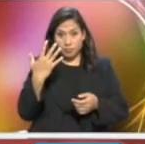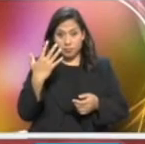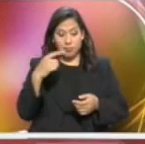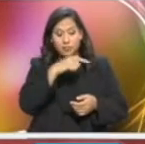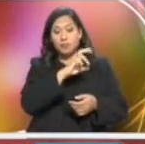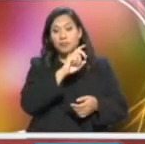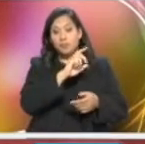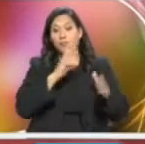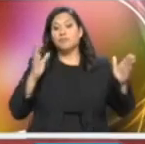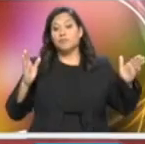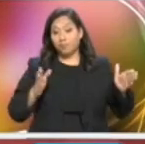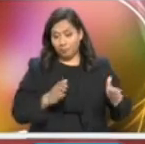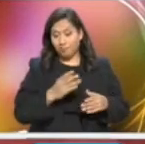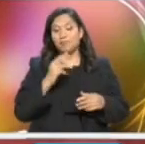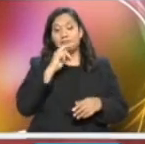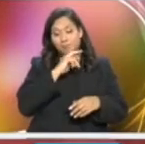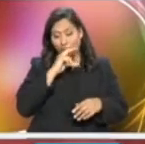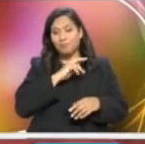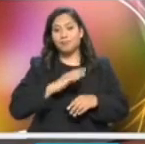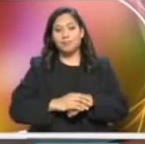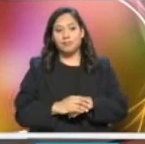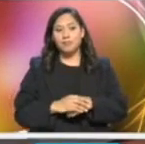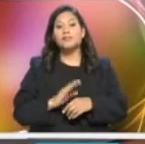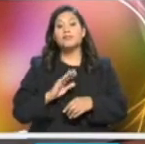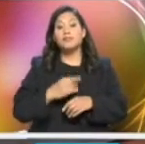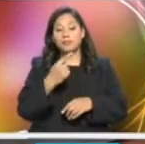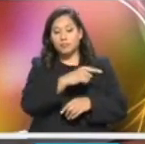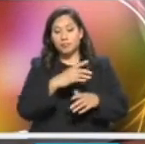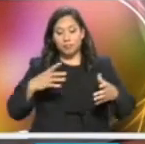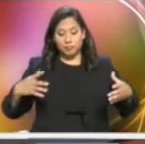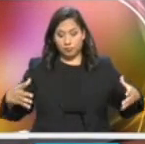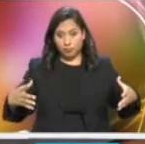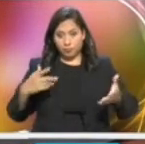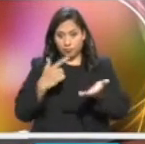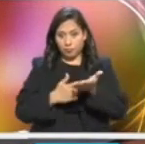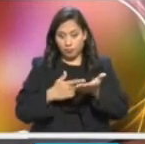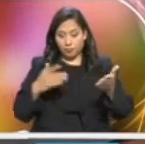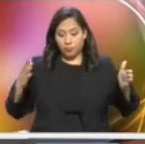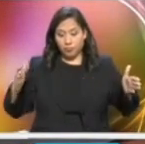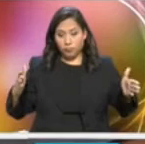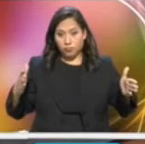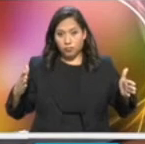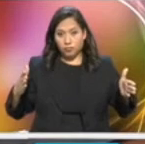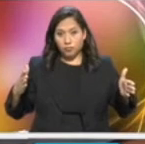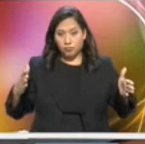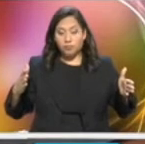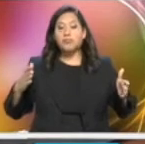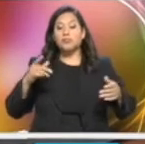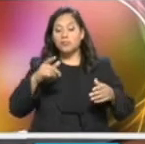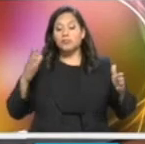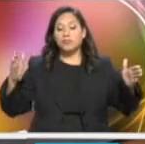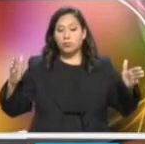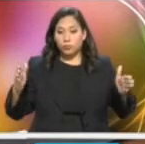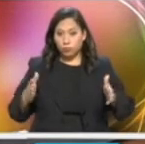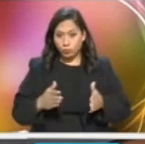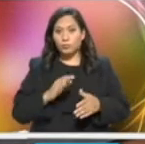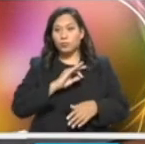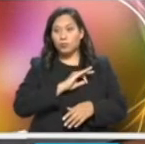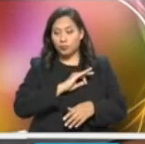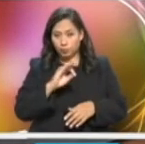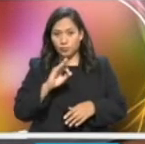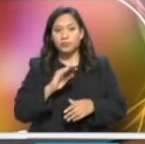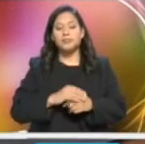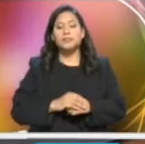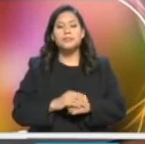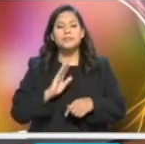la de 30 va a bajar más rápido, porque a mayor volumen corporal, ya sea hacia arriba o hacia los lados, bajamos más rápido de